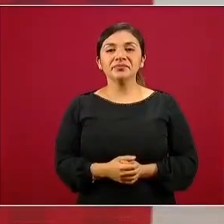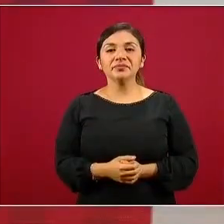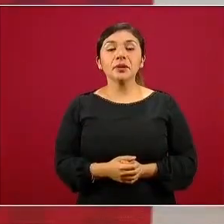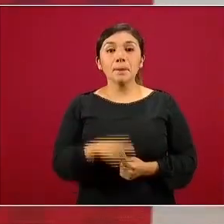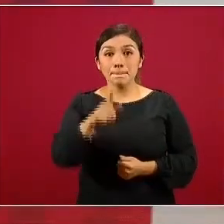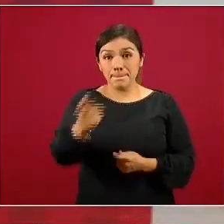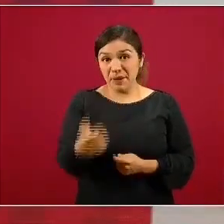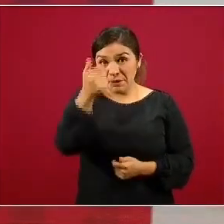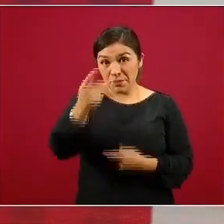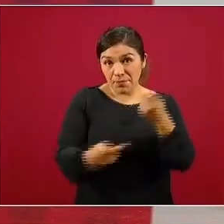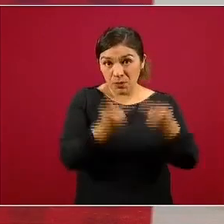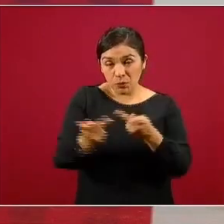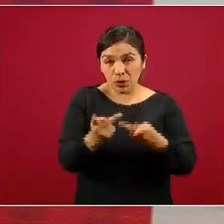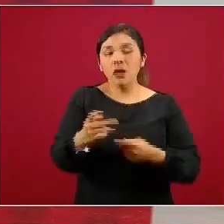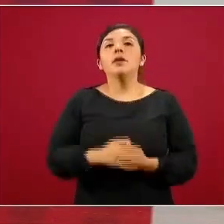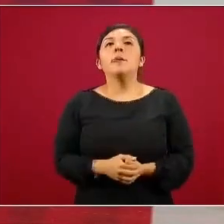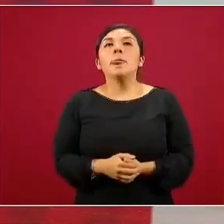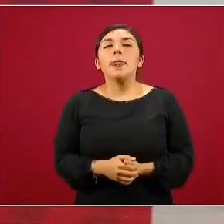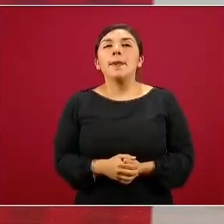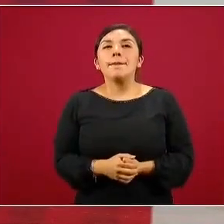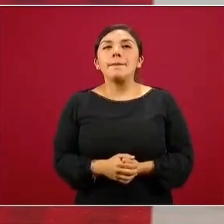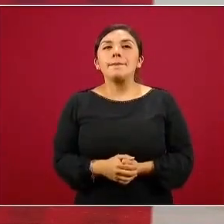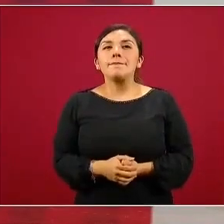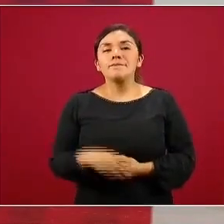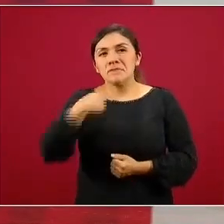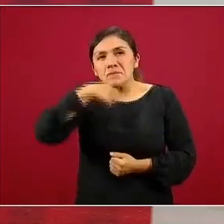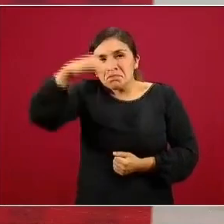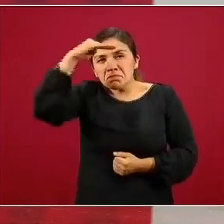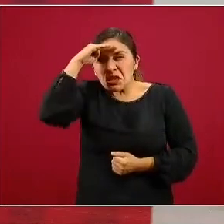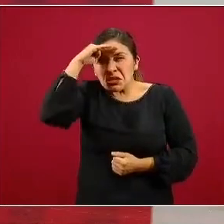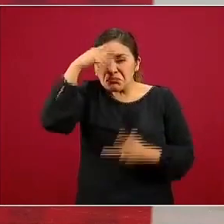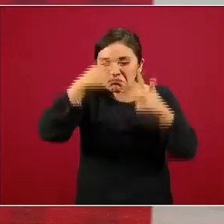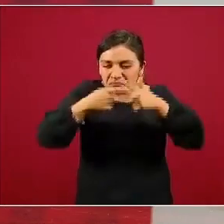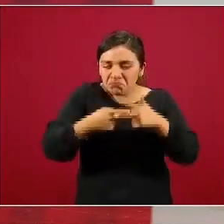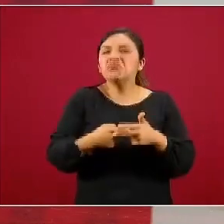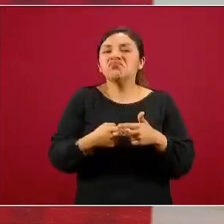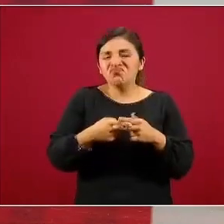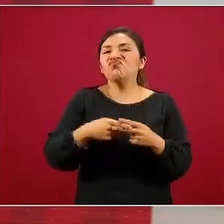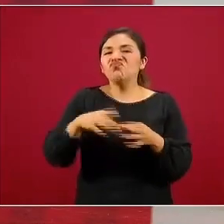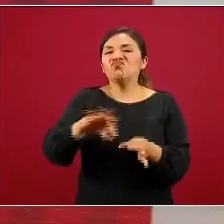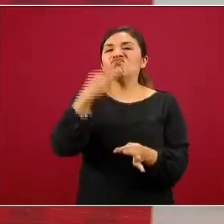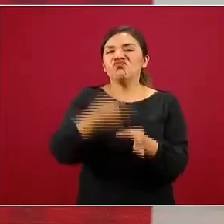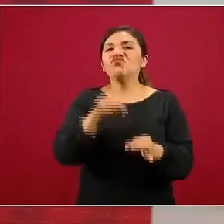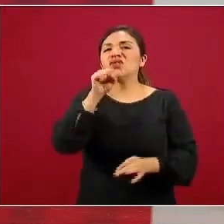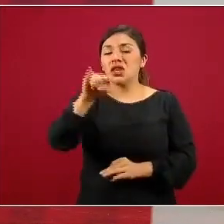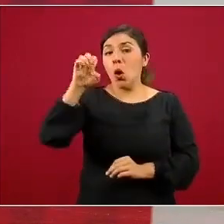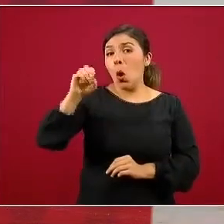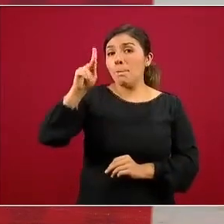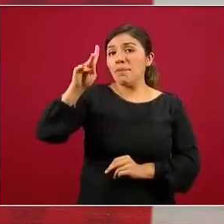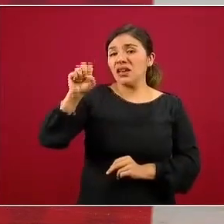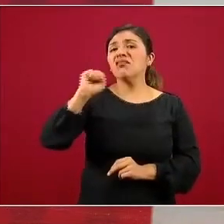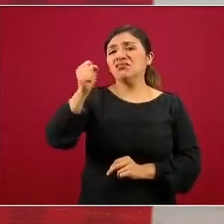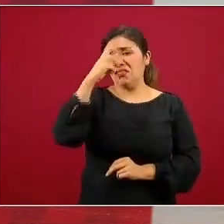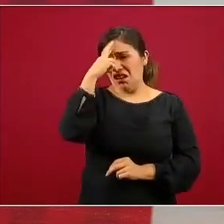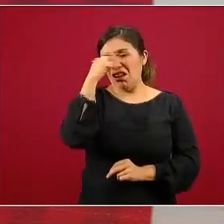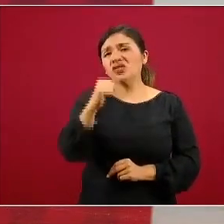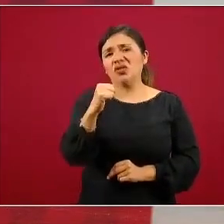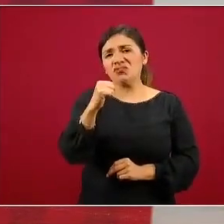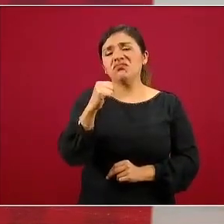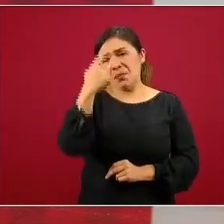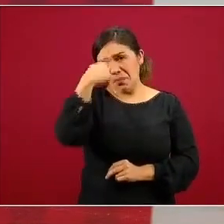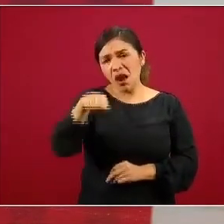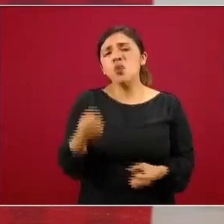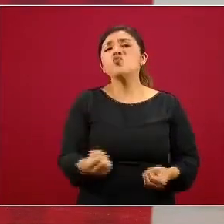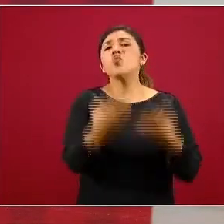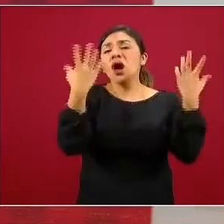Sobre la primera pregunta, el pronóstico consideramos que es acertado, el pronóstico de la Organización Panamericana de la Salud respecto a